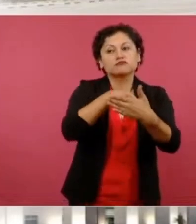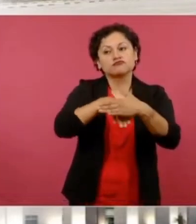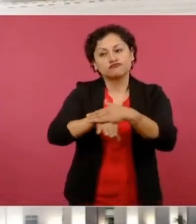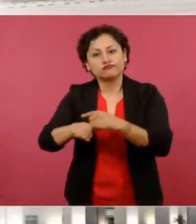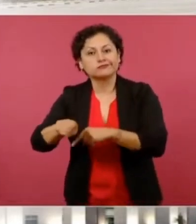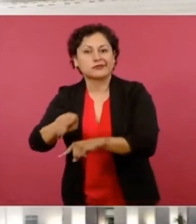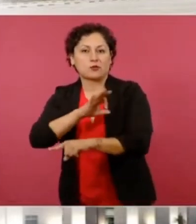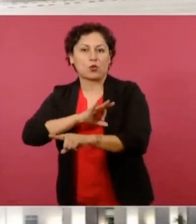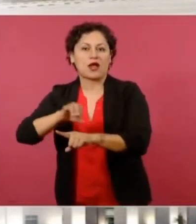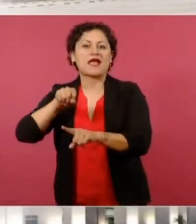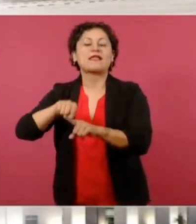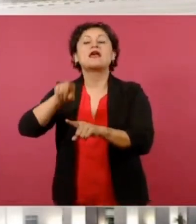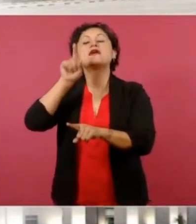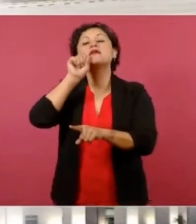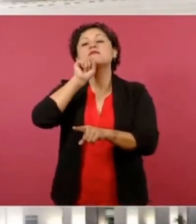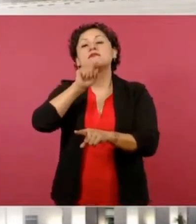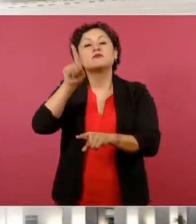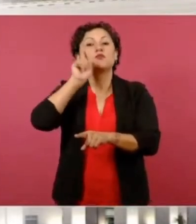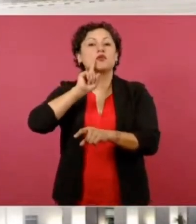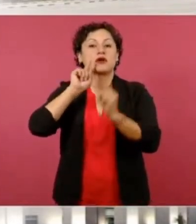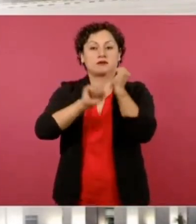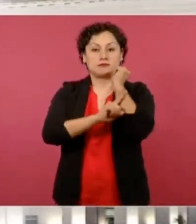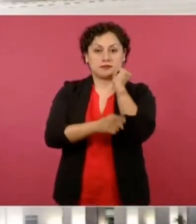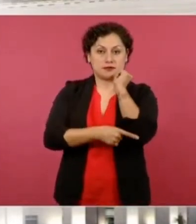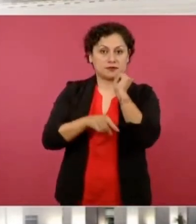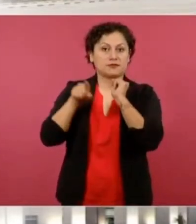embarazadas. Inició su construcción en 2009,